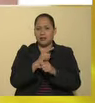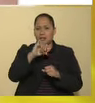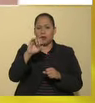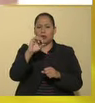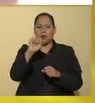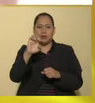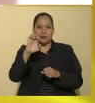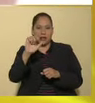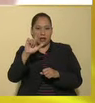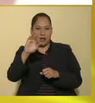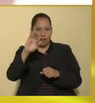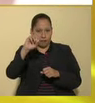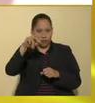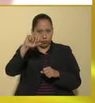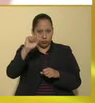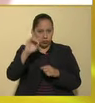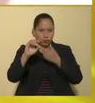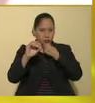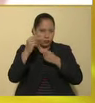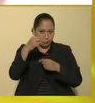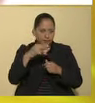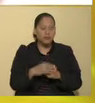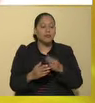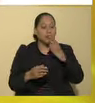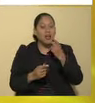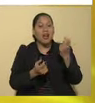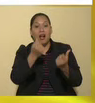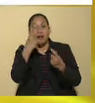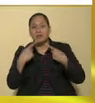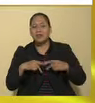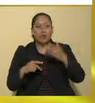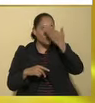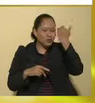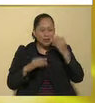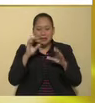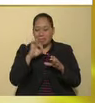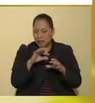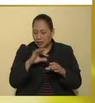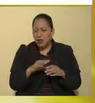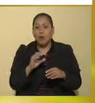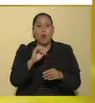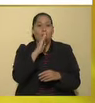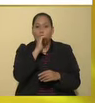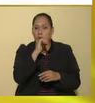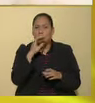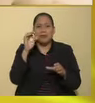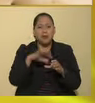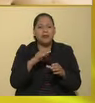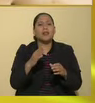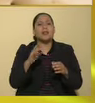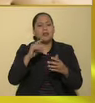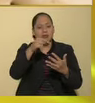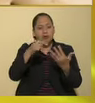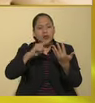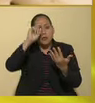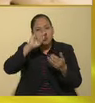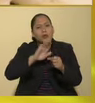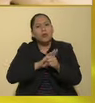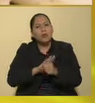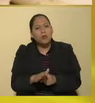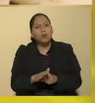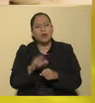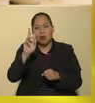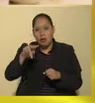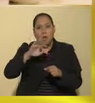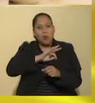Alfonso, aquellas personas que no pueden o no saben ahorrar, ¿qué mecanismos les recomiendas para que realmente